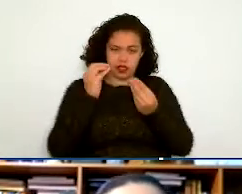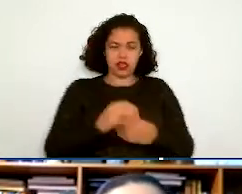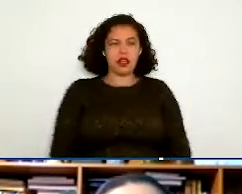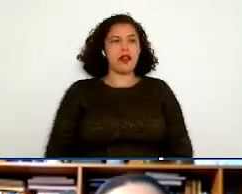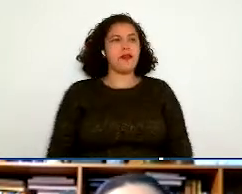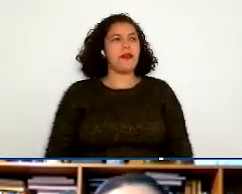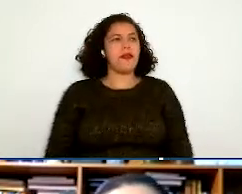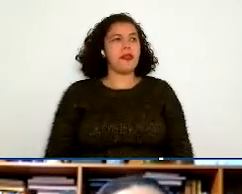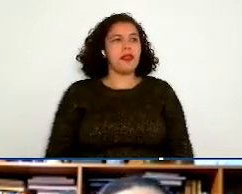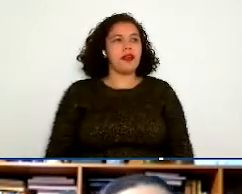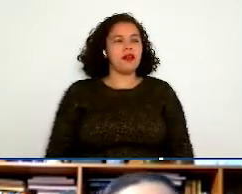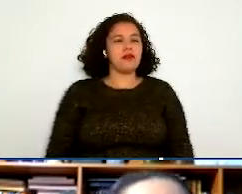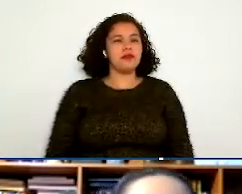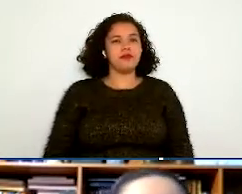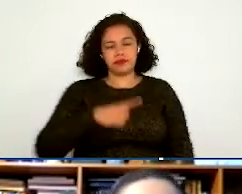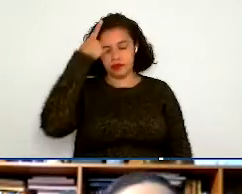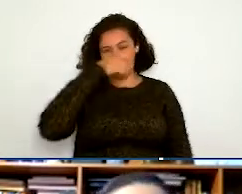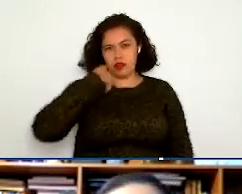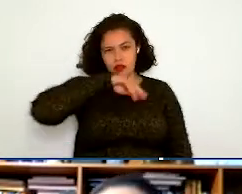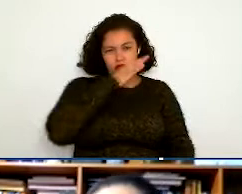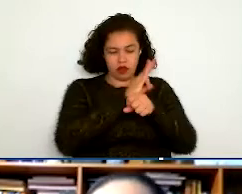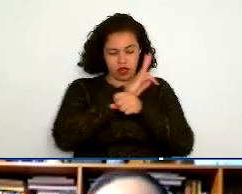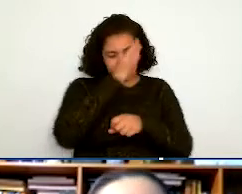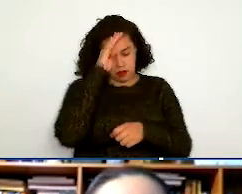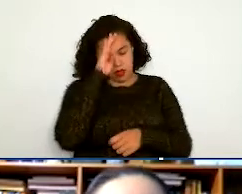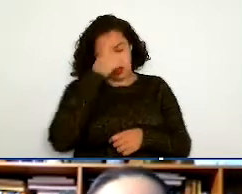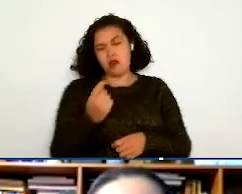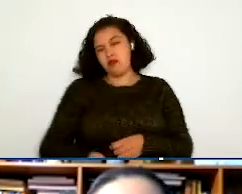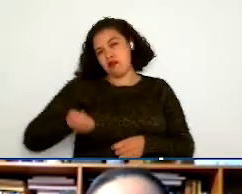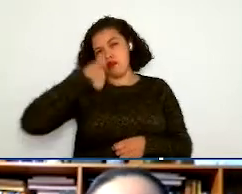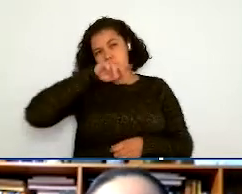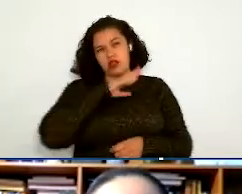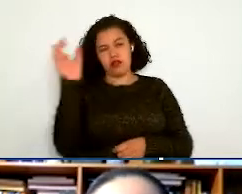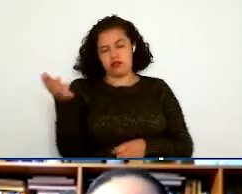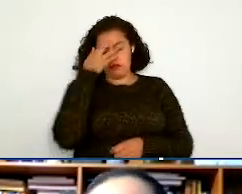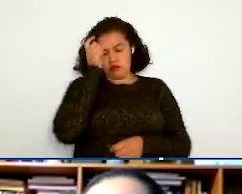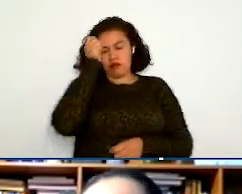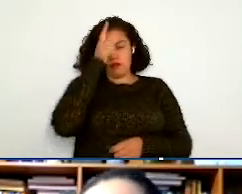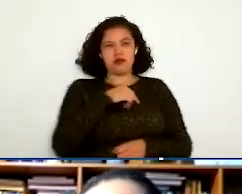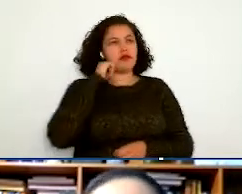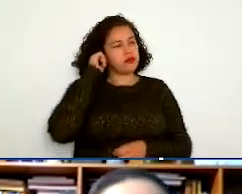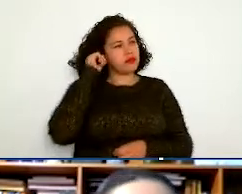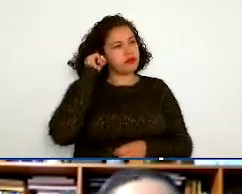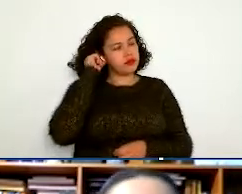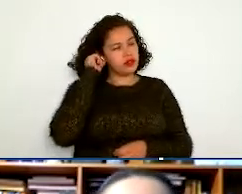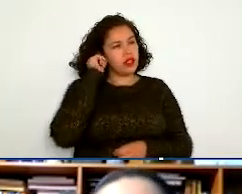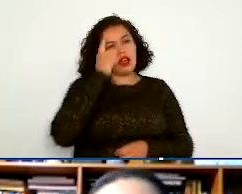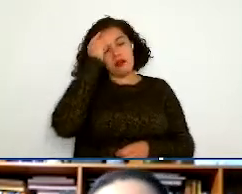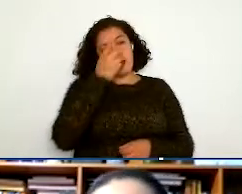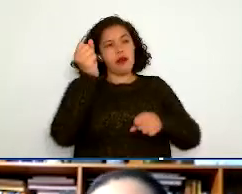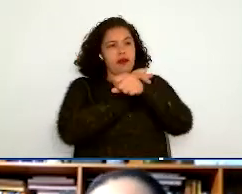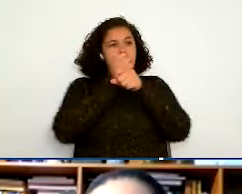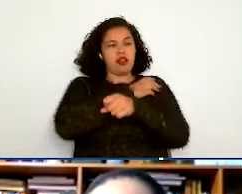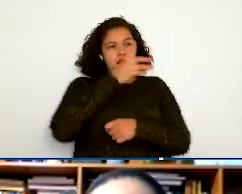¿no? Lo que reflexionamos en este momento, lo primero que se nos venga a la mente, ¿qué sería para ustedes una buena